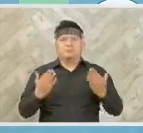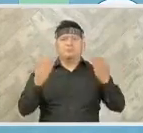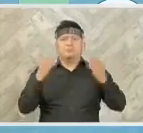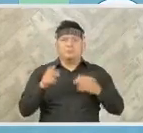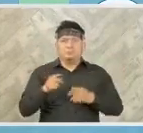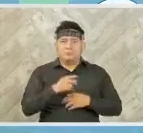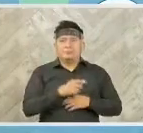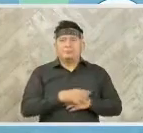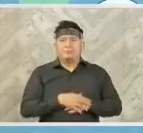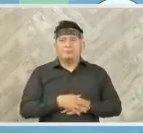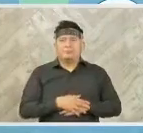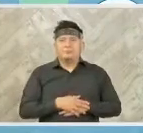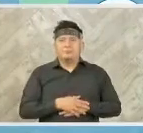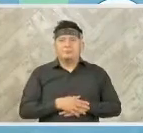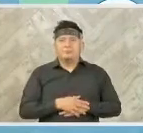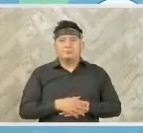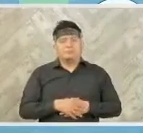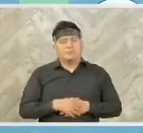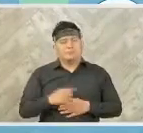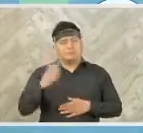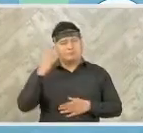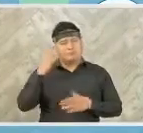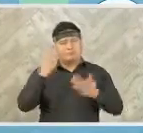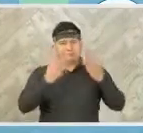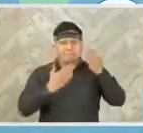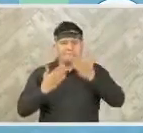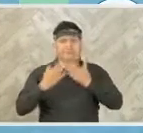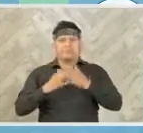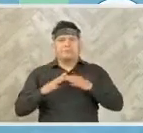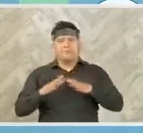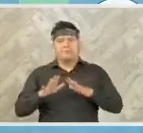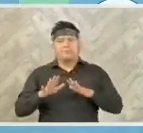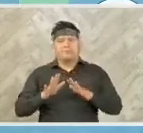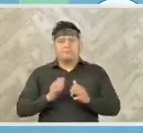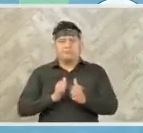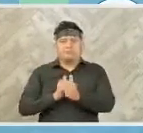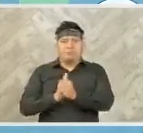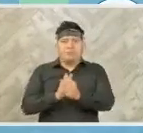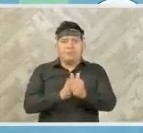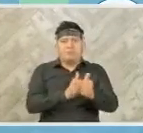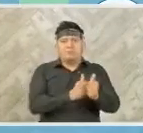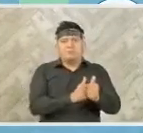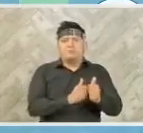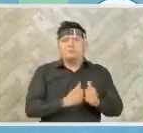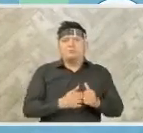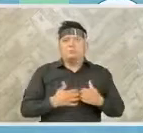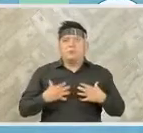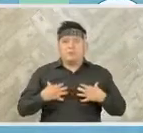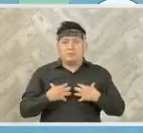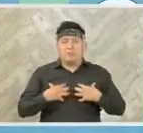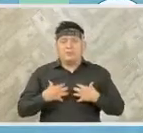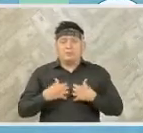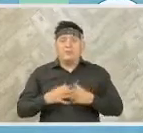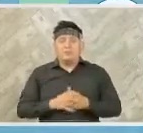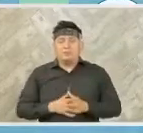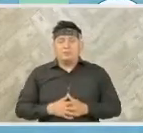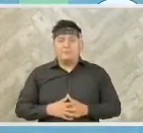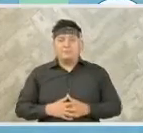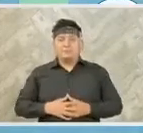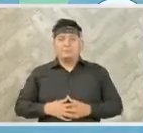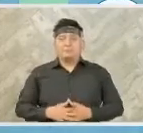esa perspectiva, se tiene prevista toda una asistencia animal para que